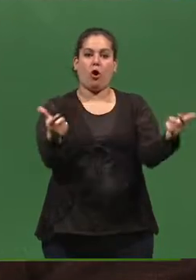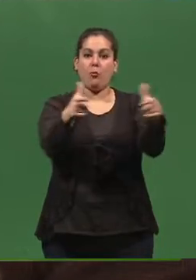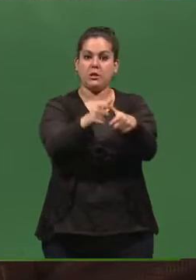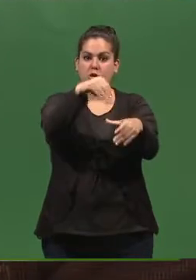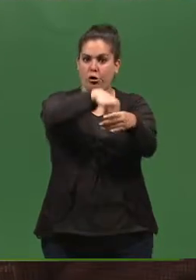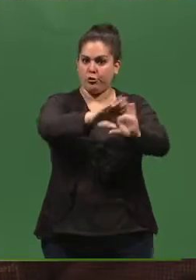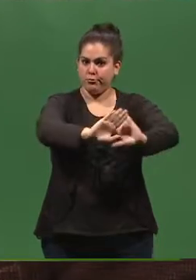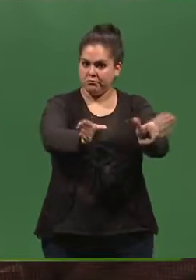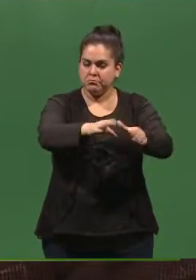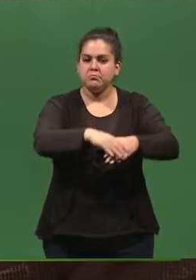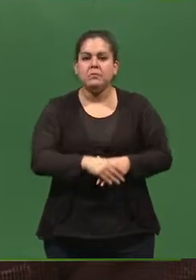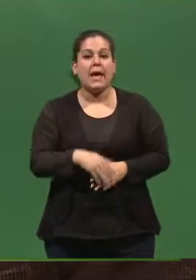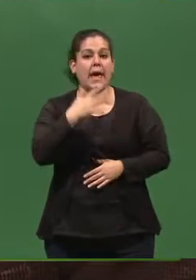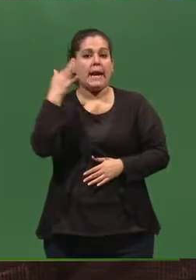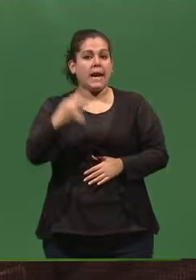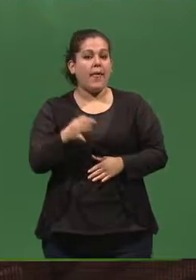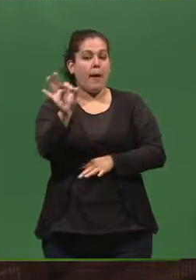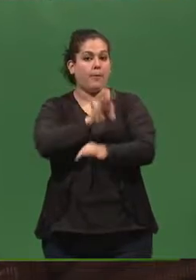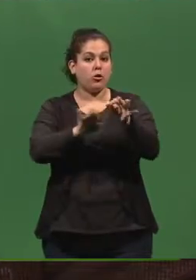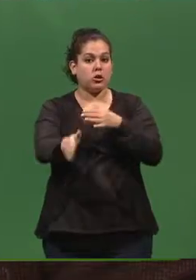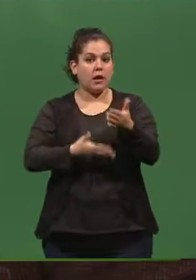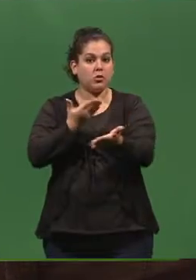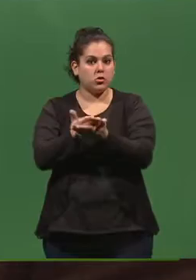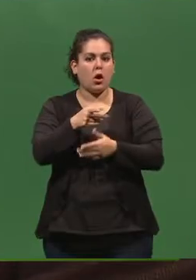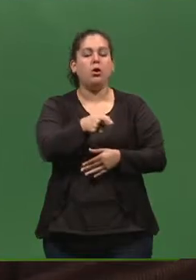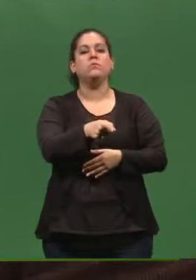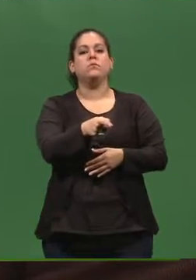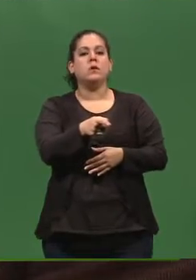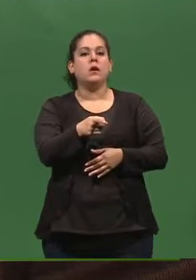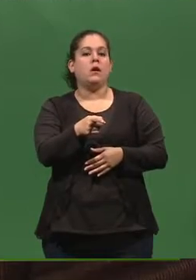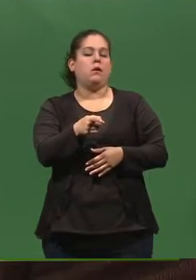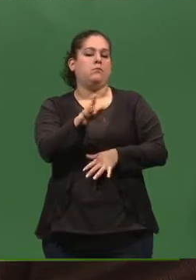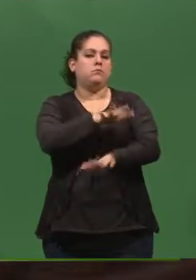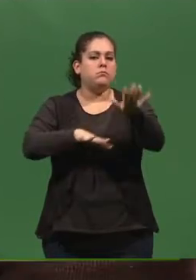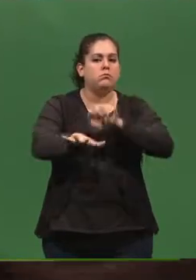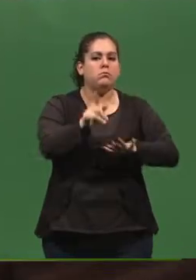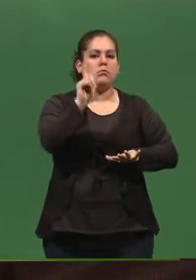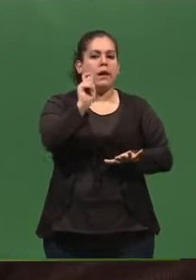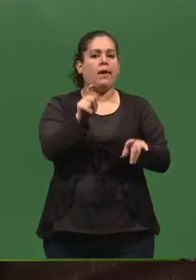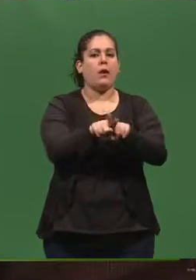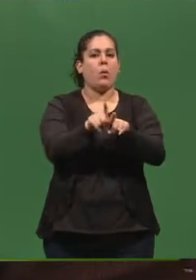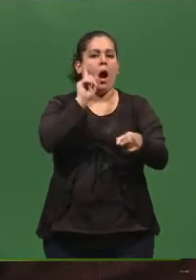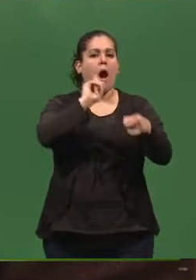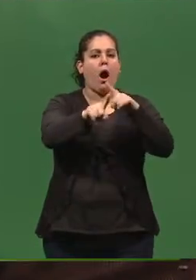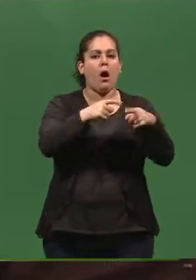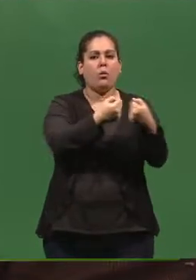comisión. En realidad es un proyecto que elaboraron, es un consenso